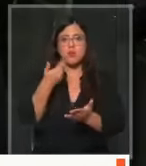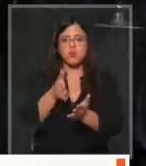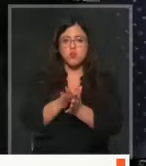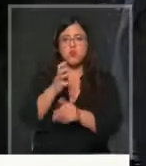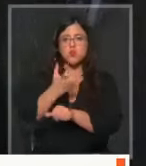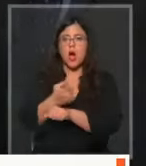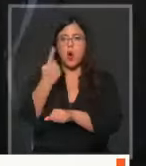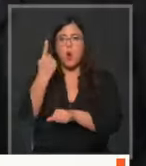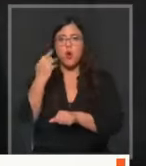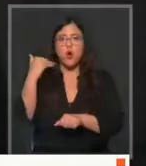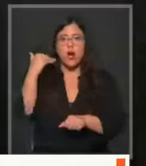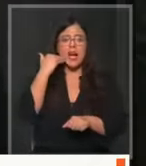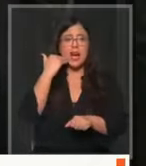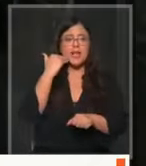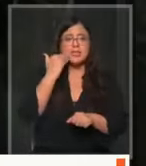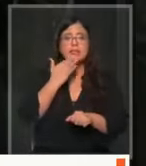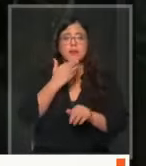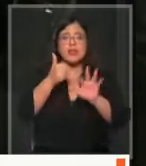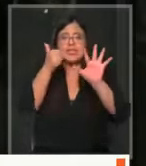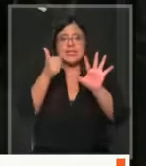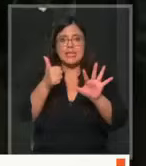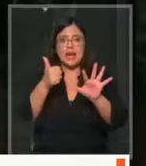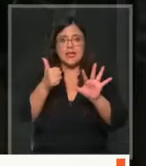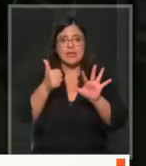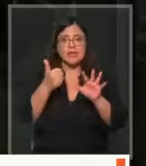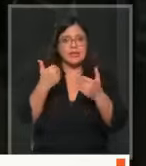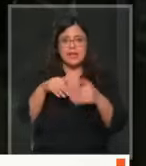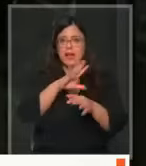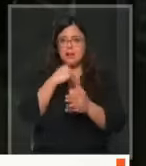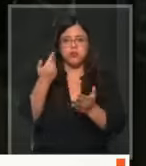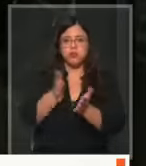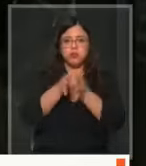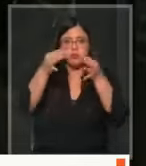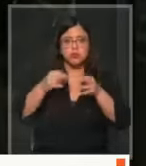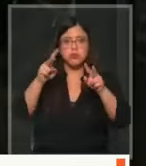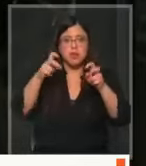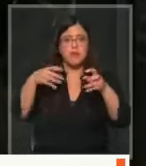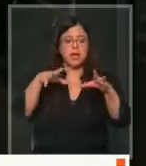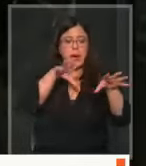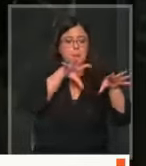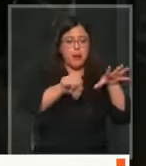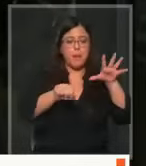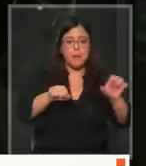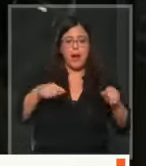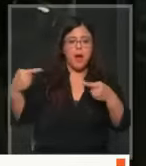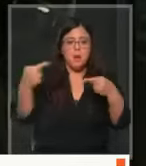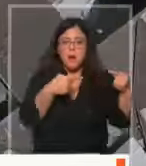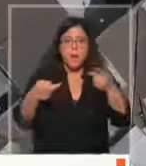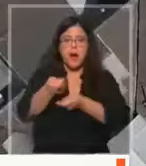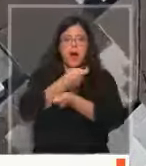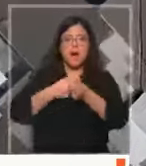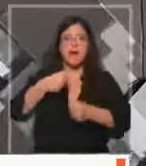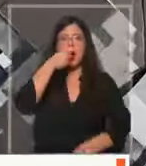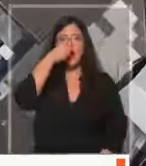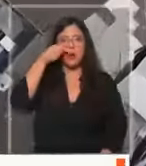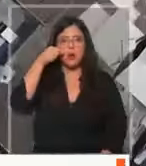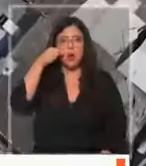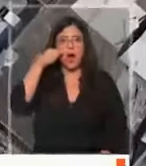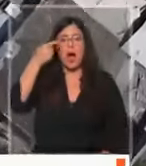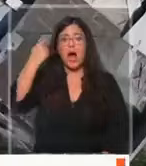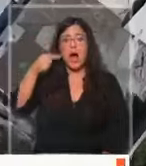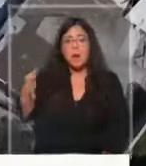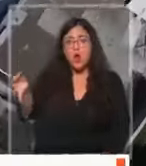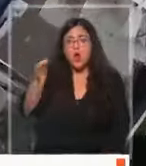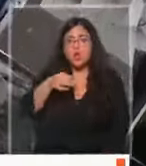1 frustrado y 6 consumados. Tiene que ver más bien con disputas territoriales por el comercio de droga. Pero aseguran